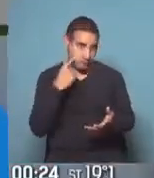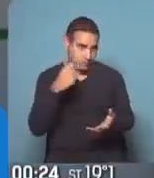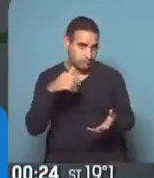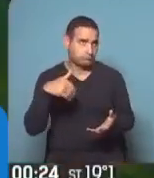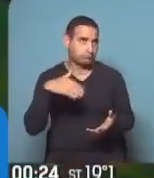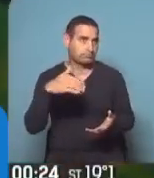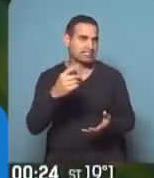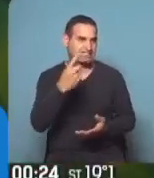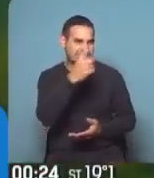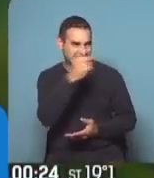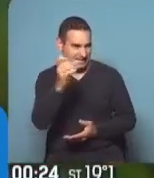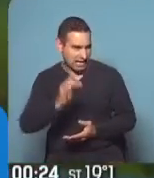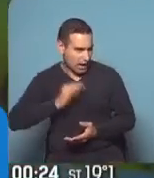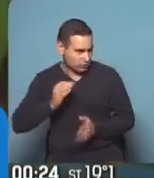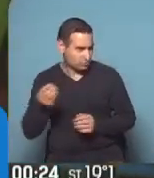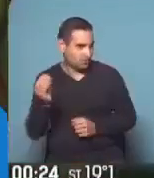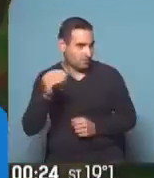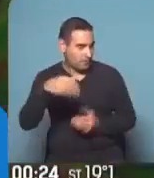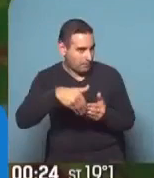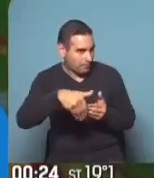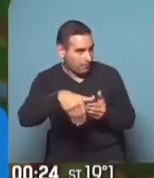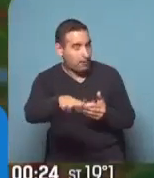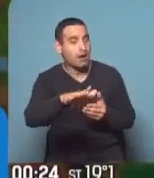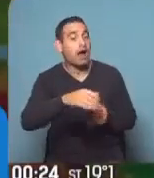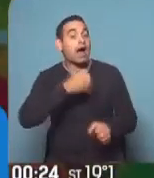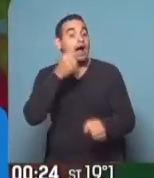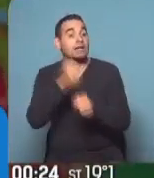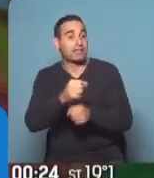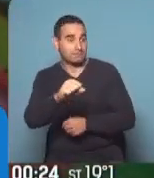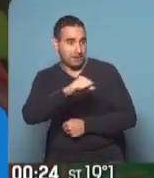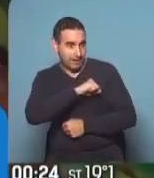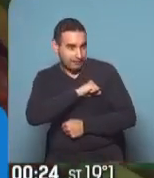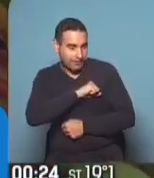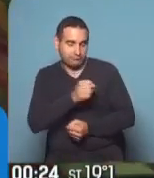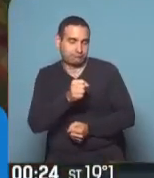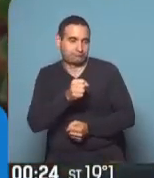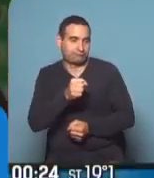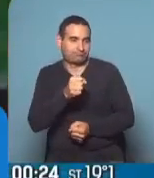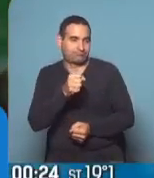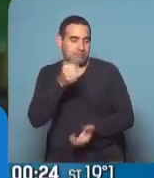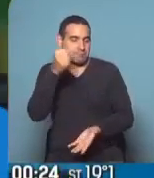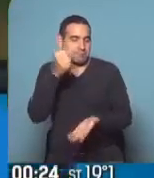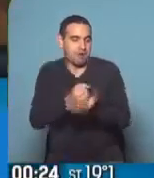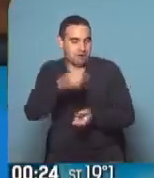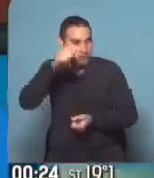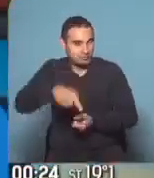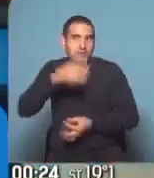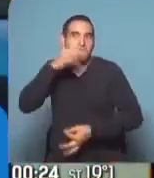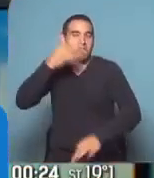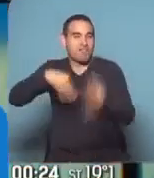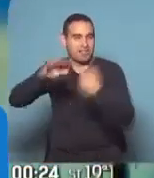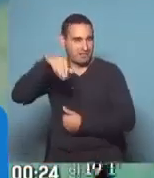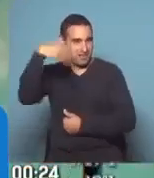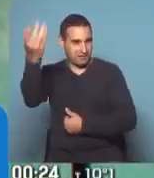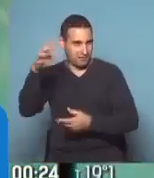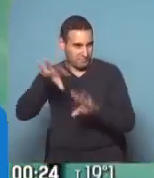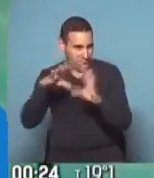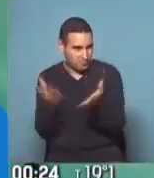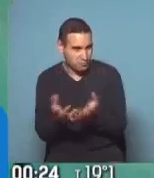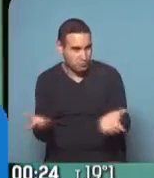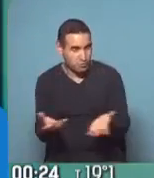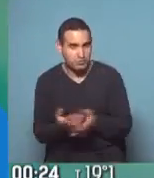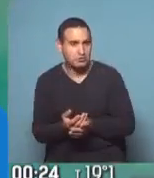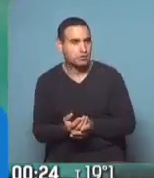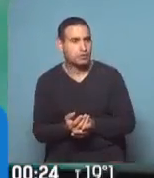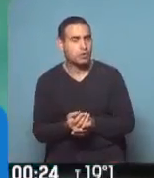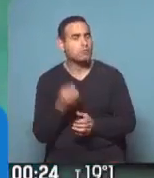más de 100 años hasta que realmente el Malbec termina conquistando los mercados internacionales. ¿Por